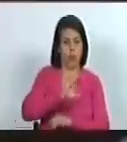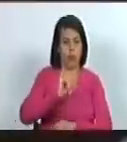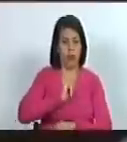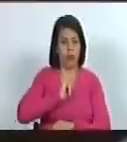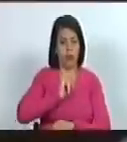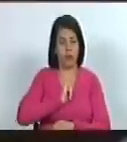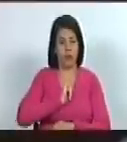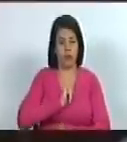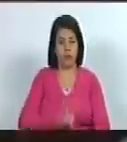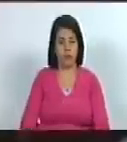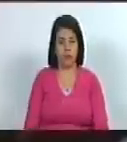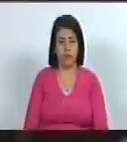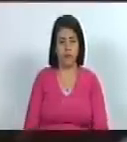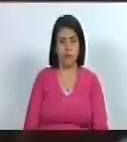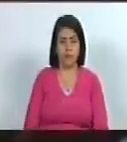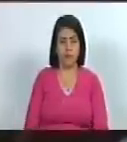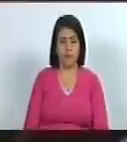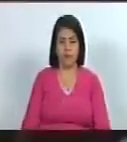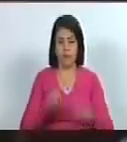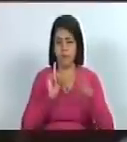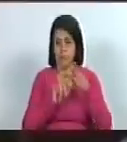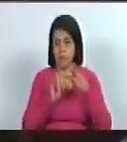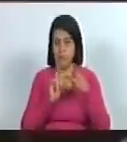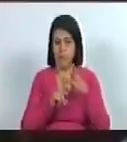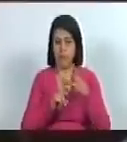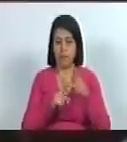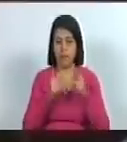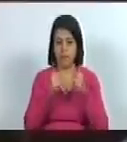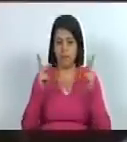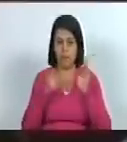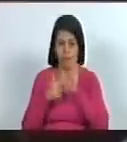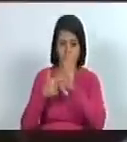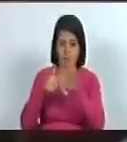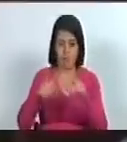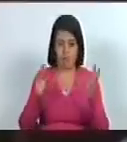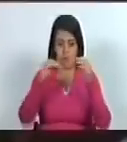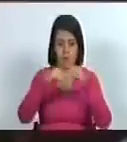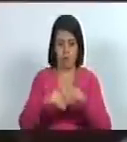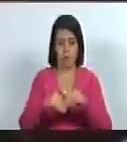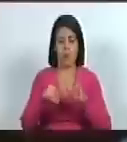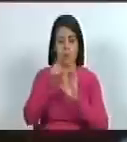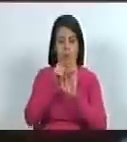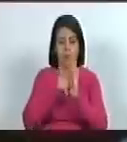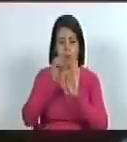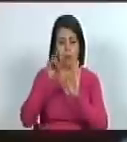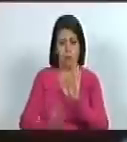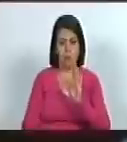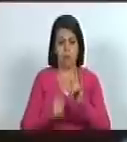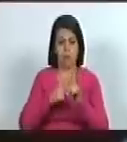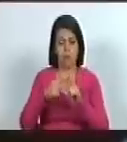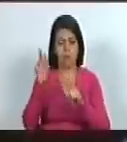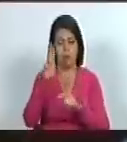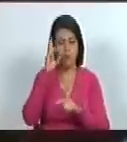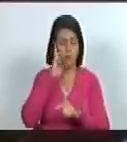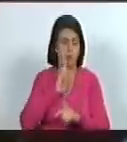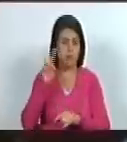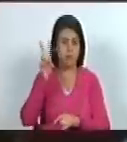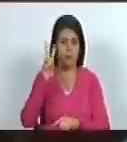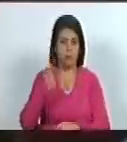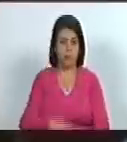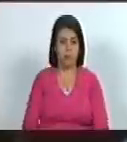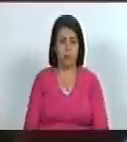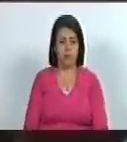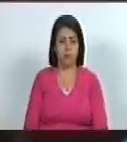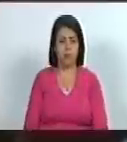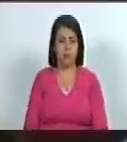identidad tercero publicar el presente acuerdo en la gaceta oficial de la república bolivariana de